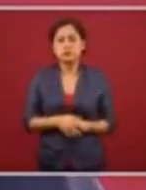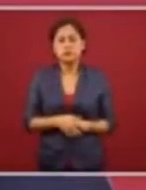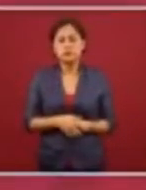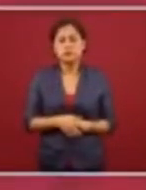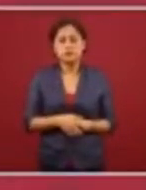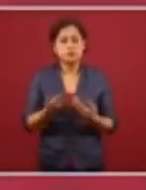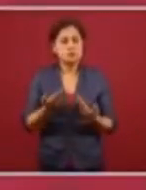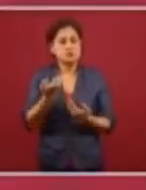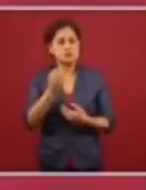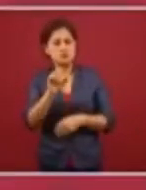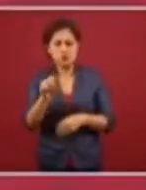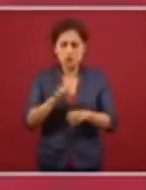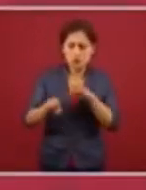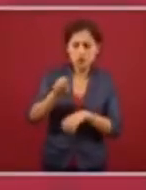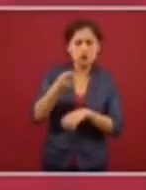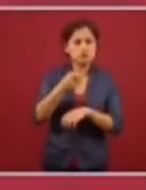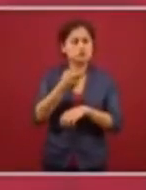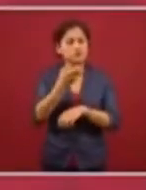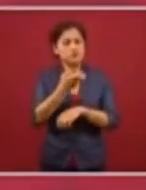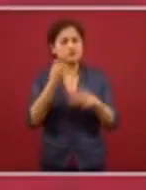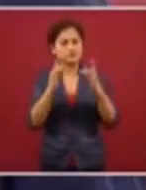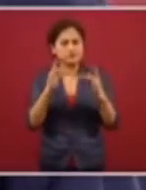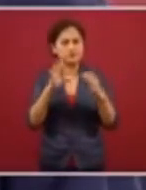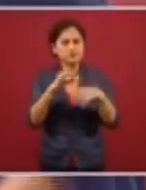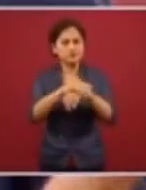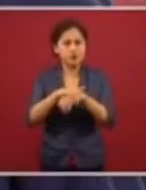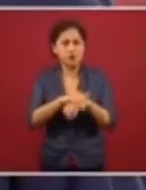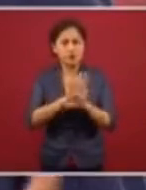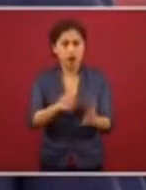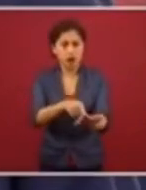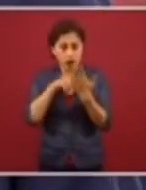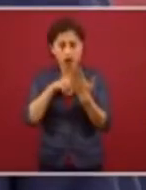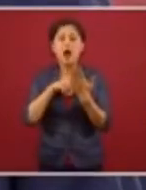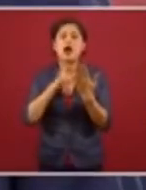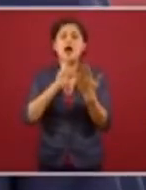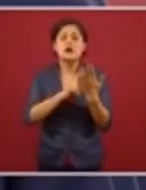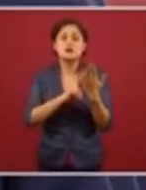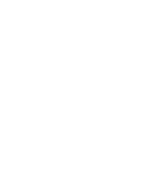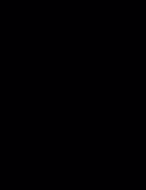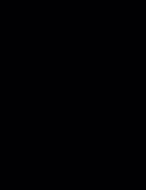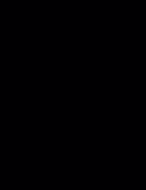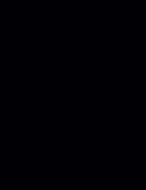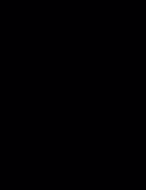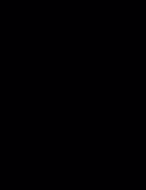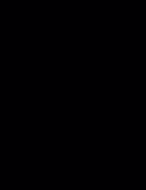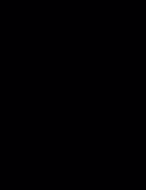tema y esperar el resultado, no adelantar vísperas.